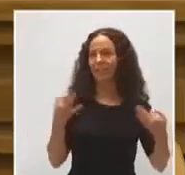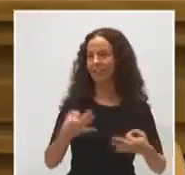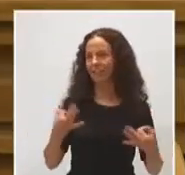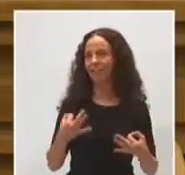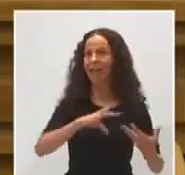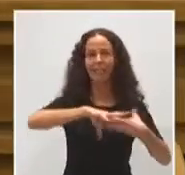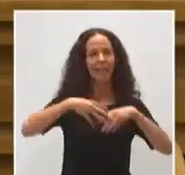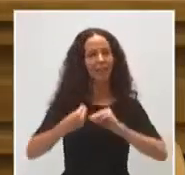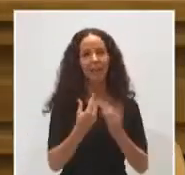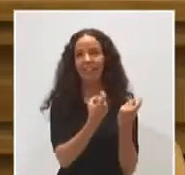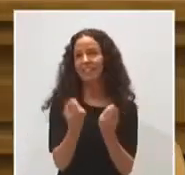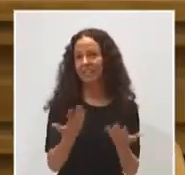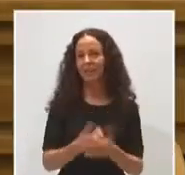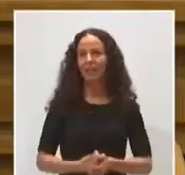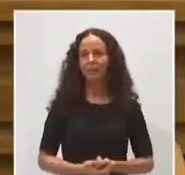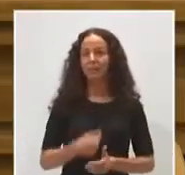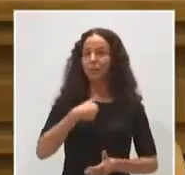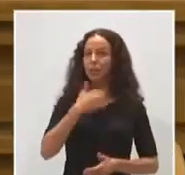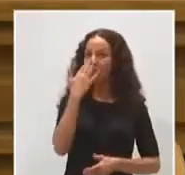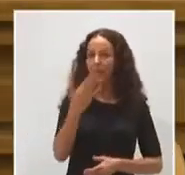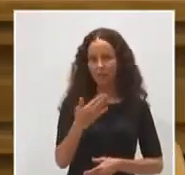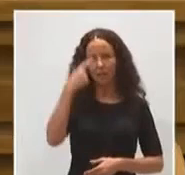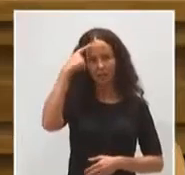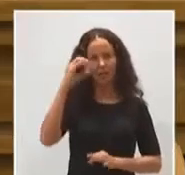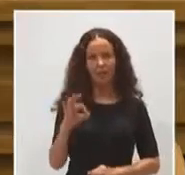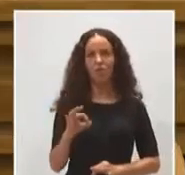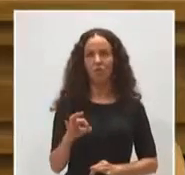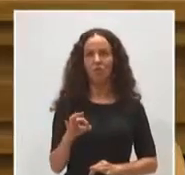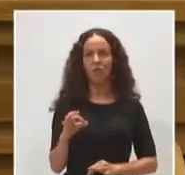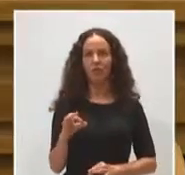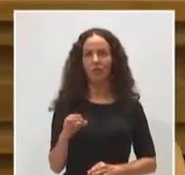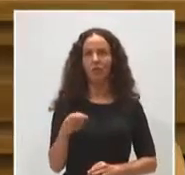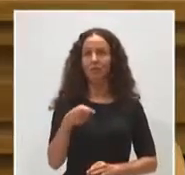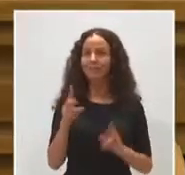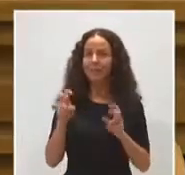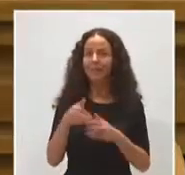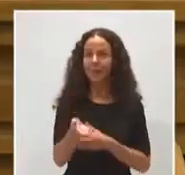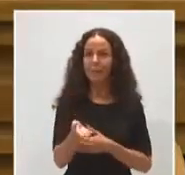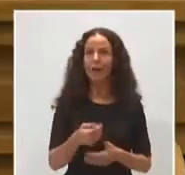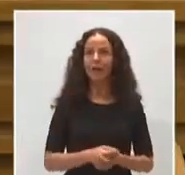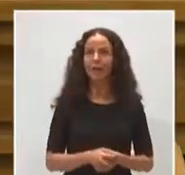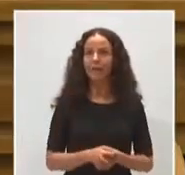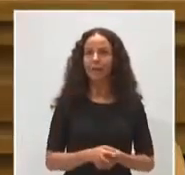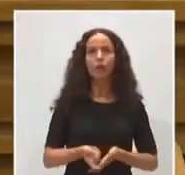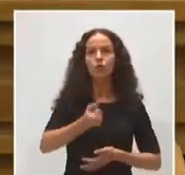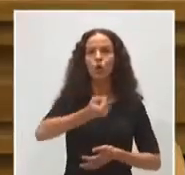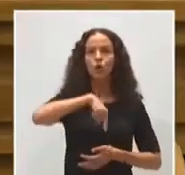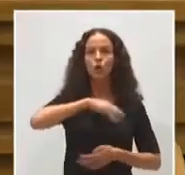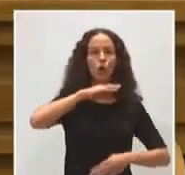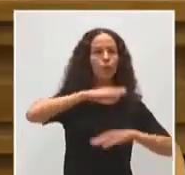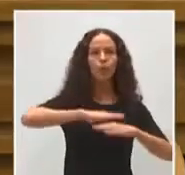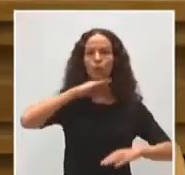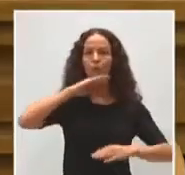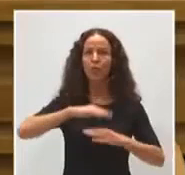necesarias yo creo sinceramente que que en este sentido nosotros hemos ido cumpliendo casi